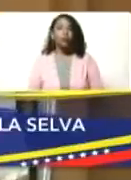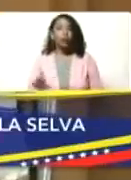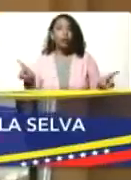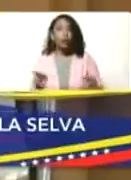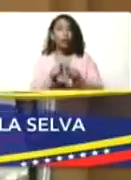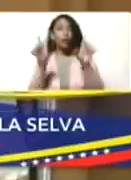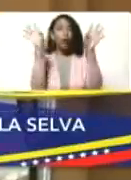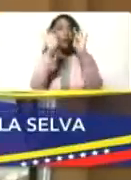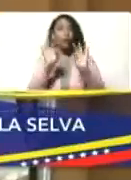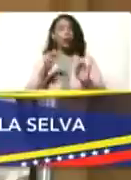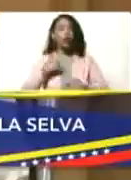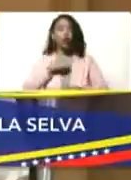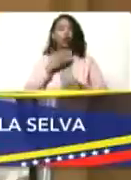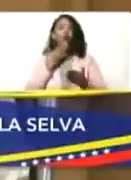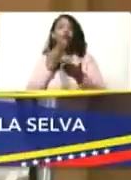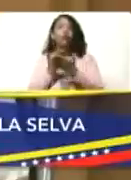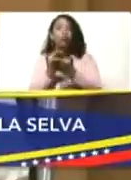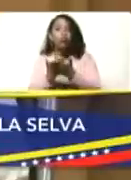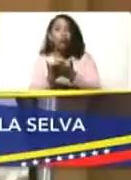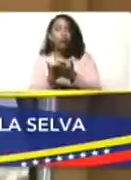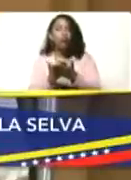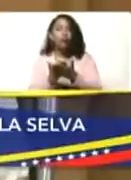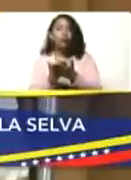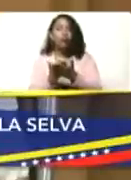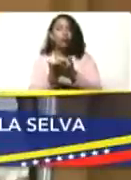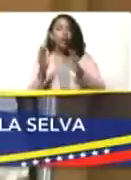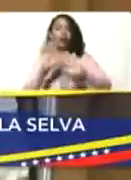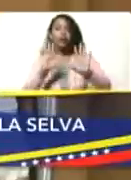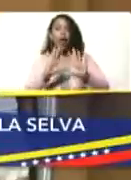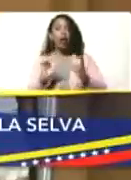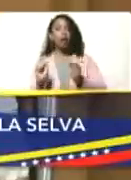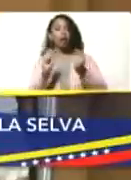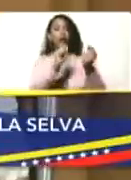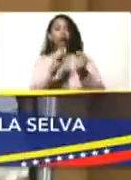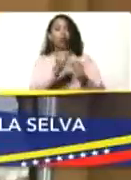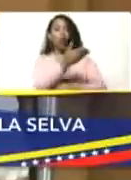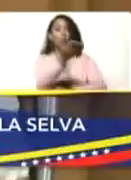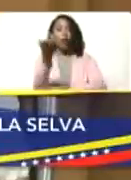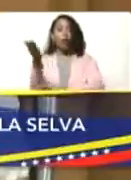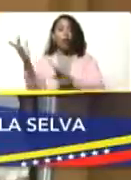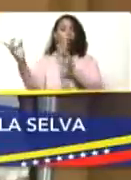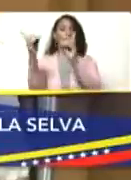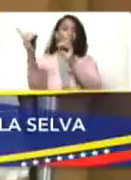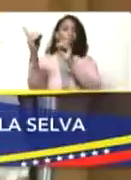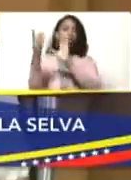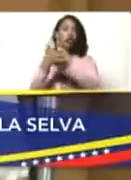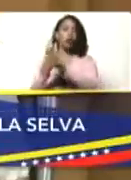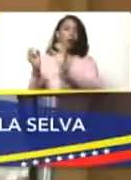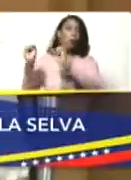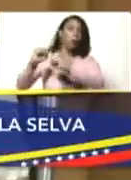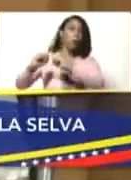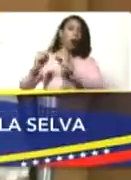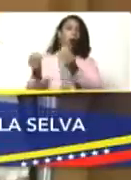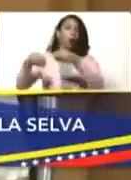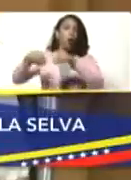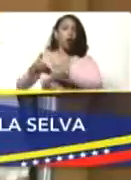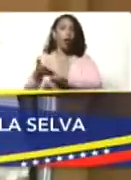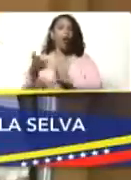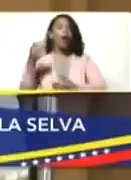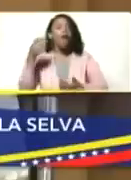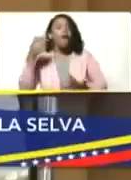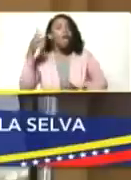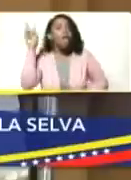Igualmente hemos solicitado, ya lo discutirán ustedes, el que Venezuela pueda